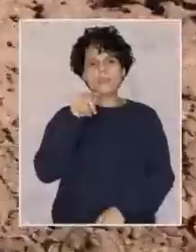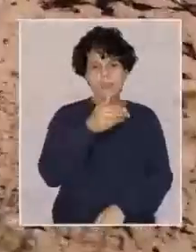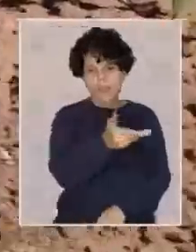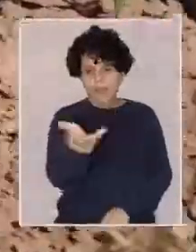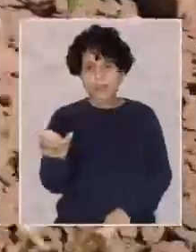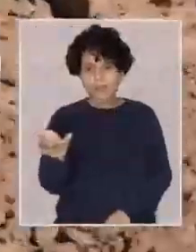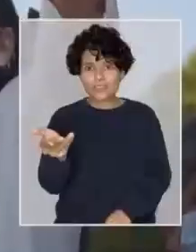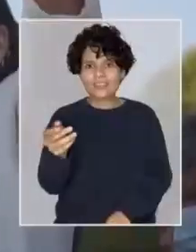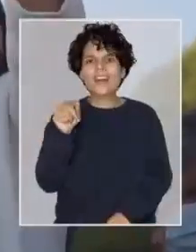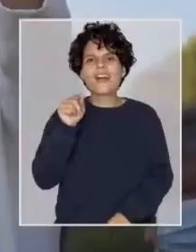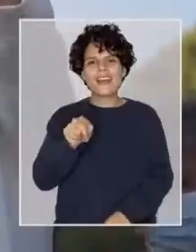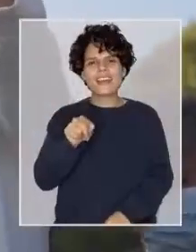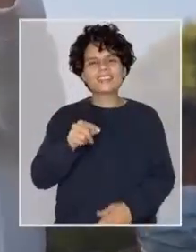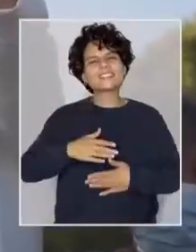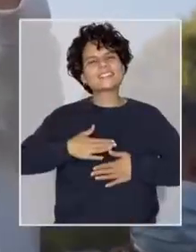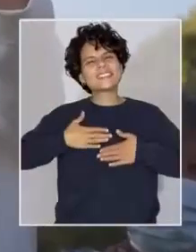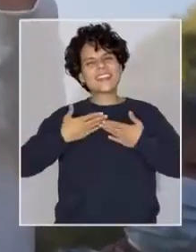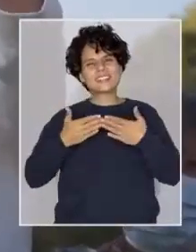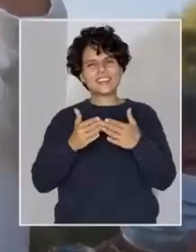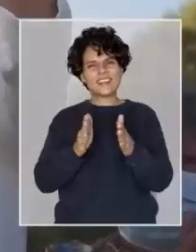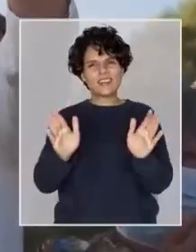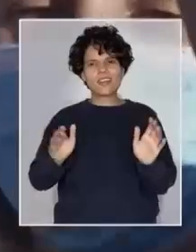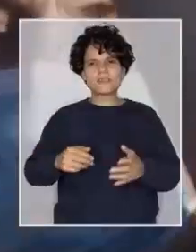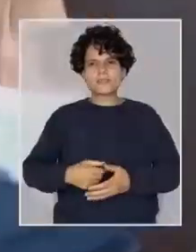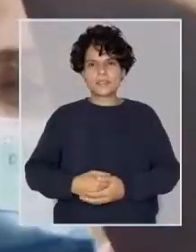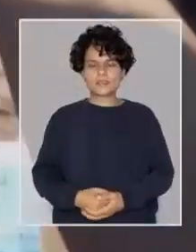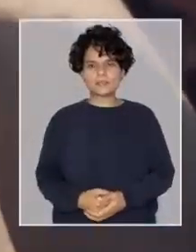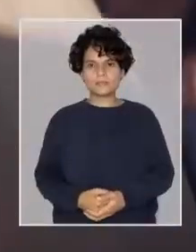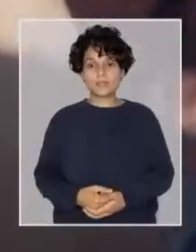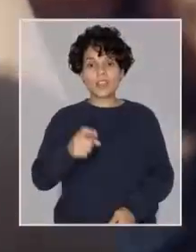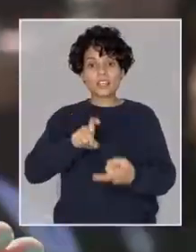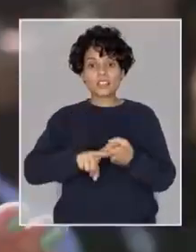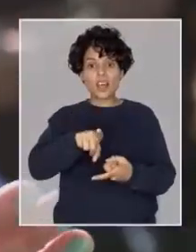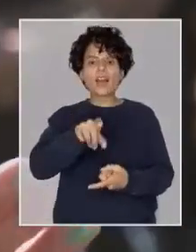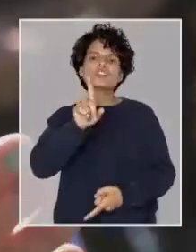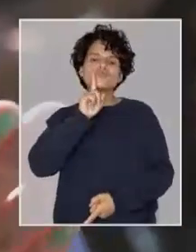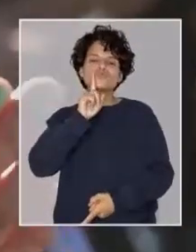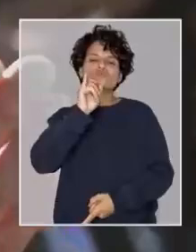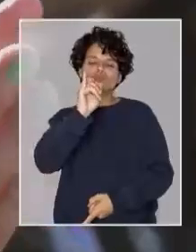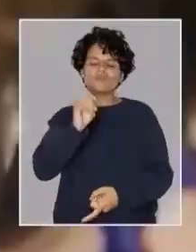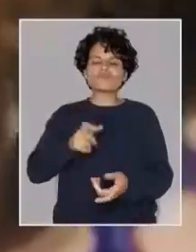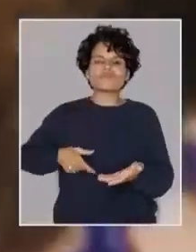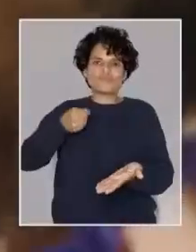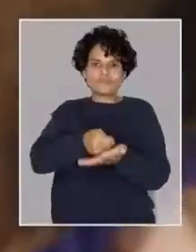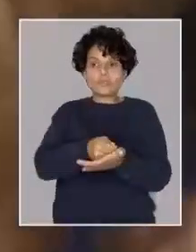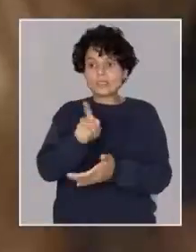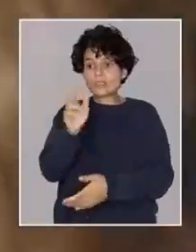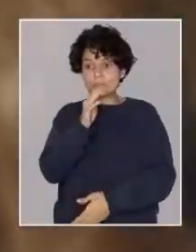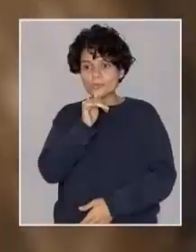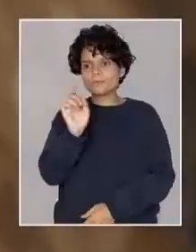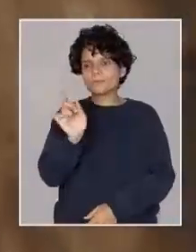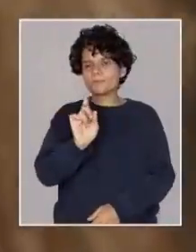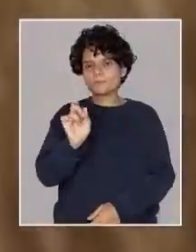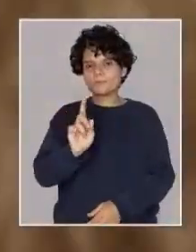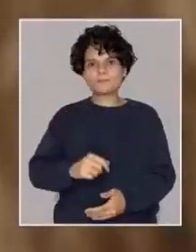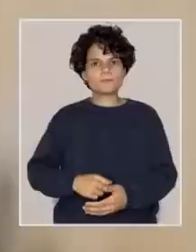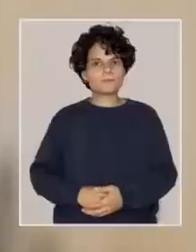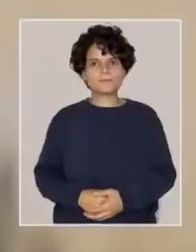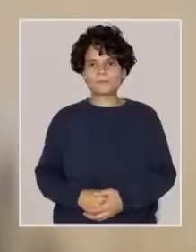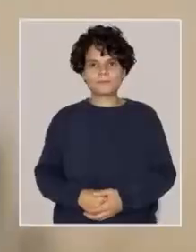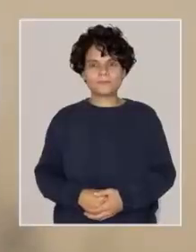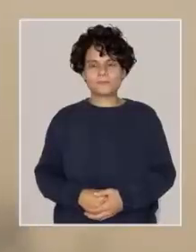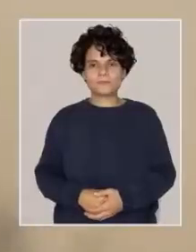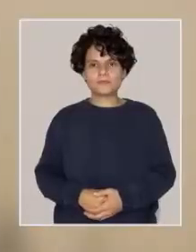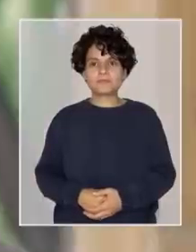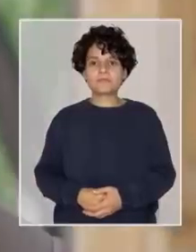falta el agua, te sientes libre. Cuando estar casada no es importante para recibir o no subsidios.